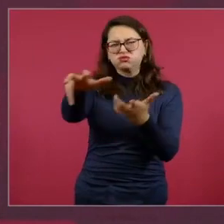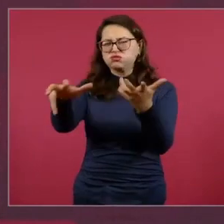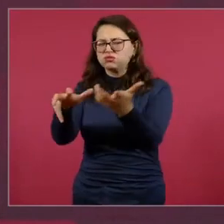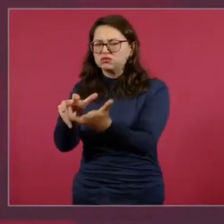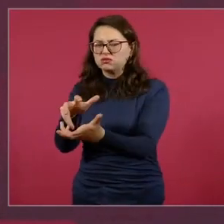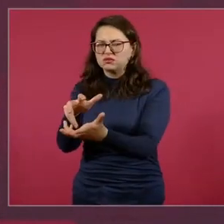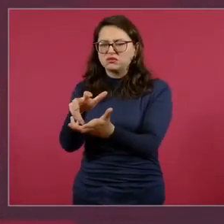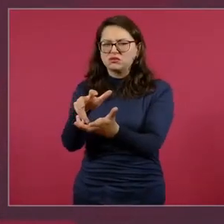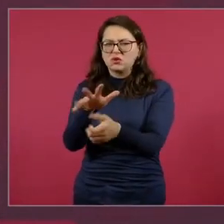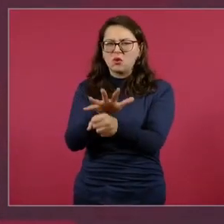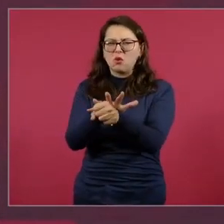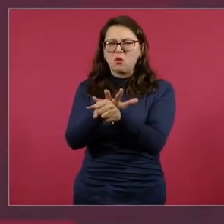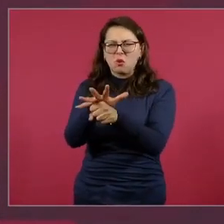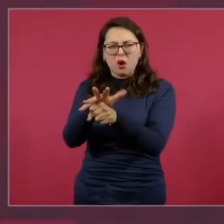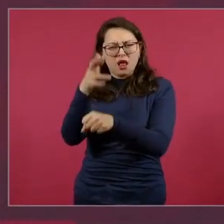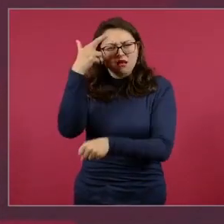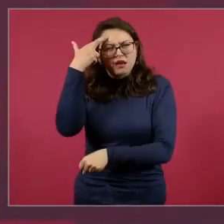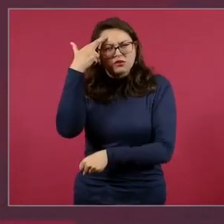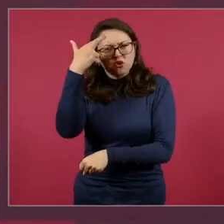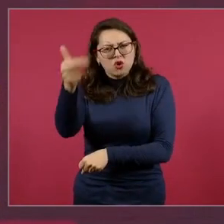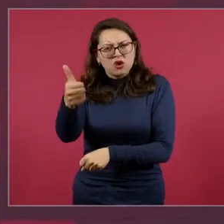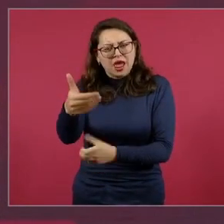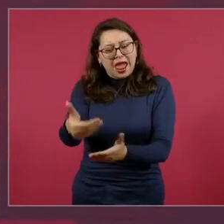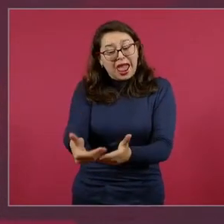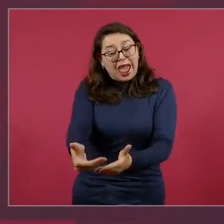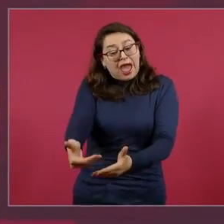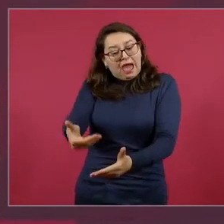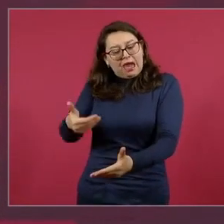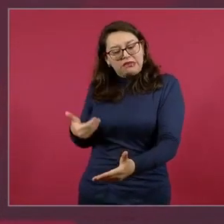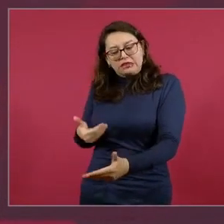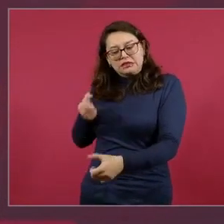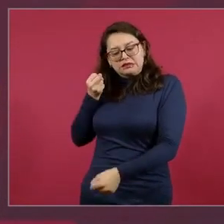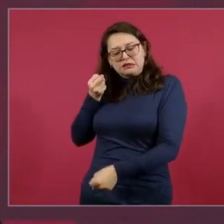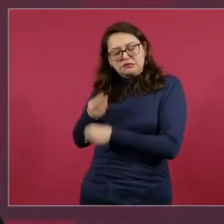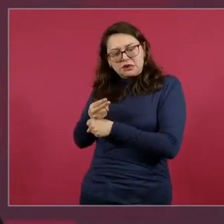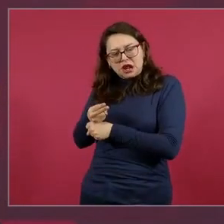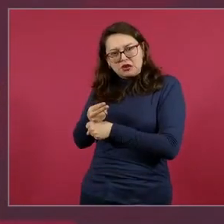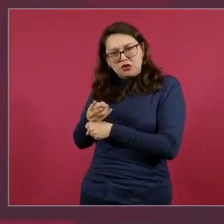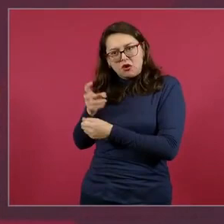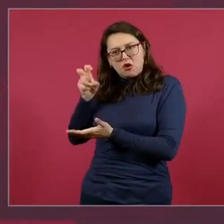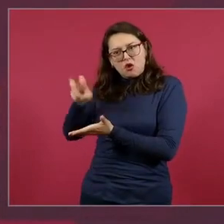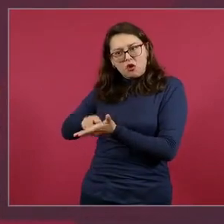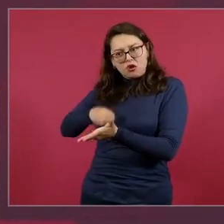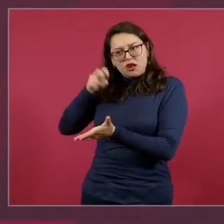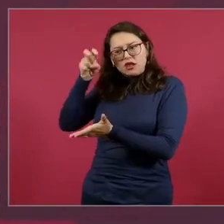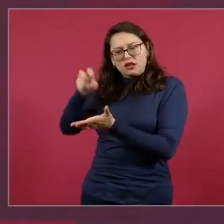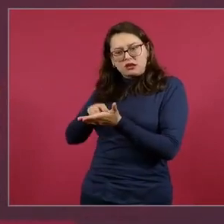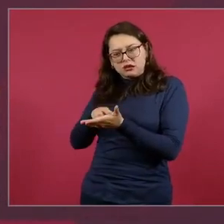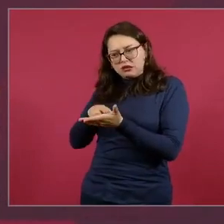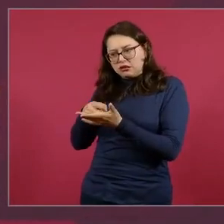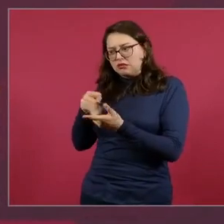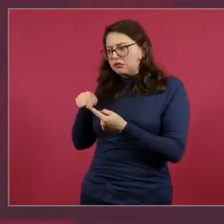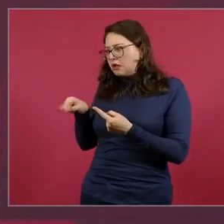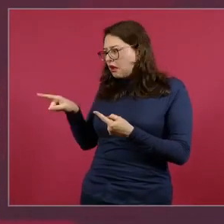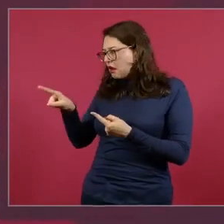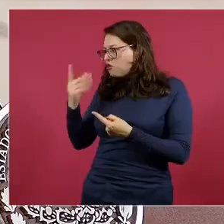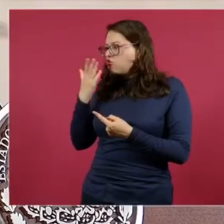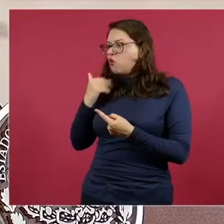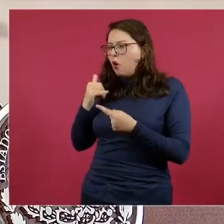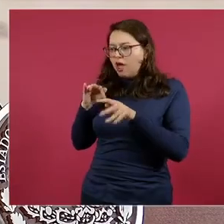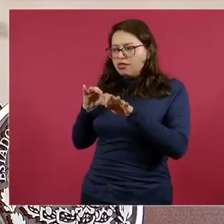vamos a atender a los jóvenes que tengan garantizado el derecho al trabajo, el